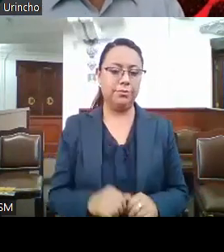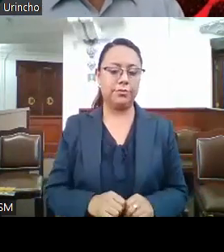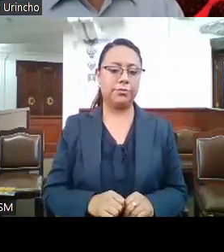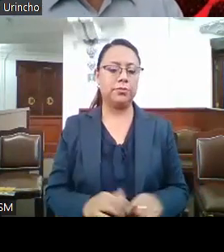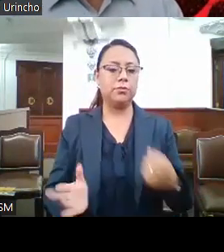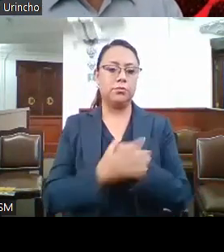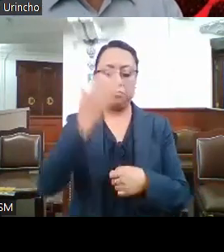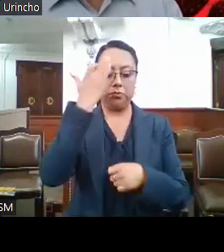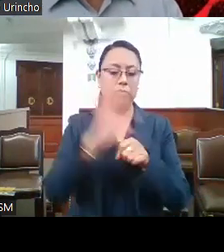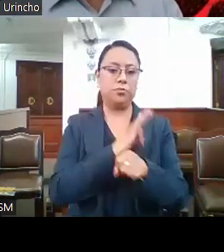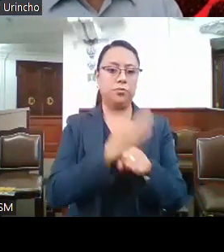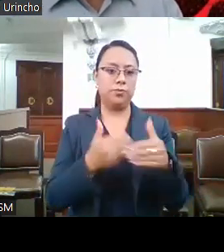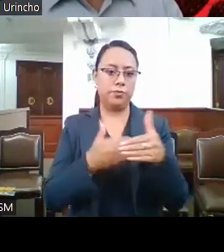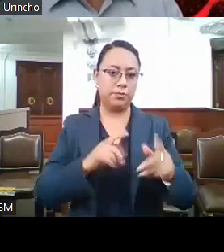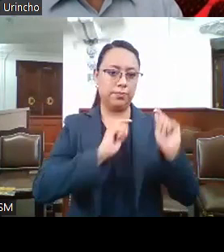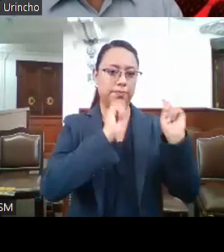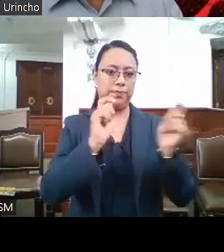haber sido distribuidos con antelación.